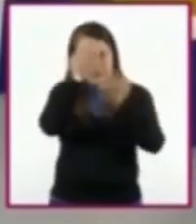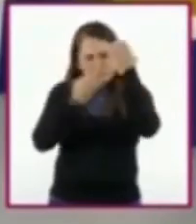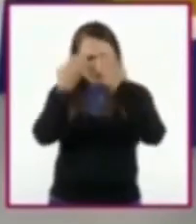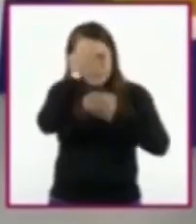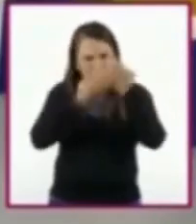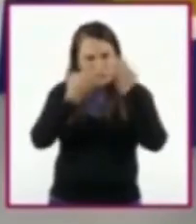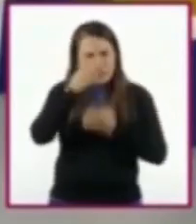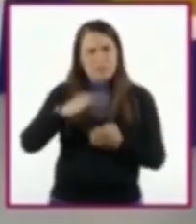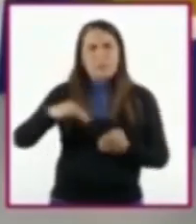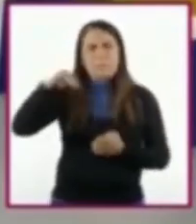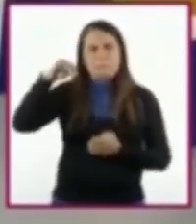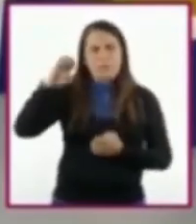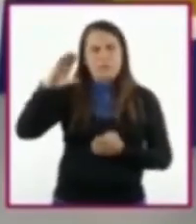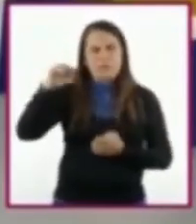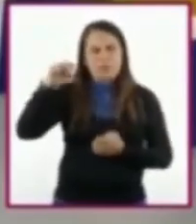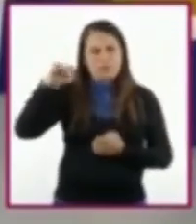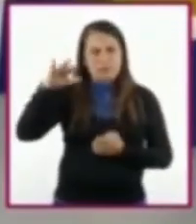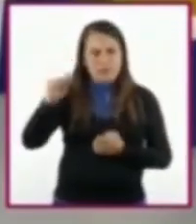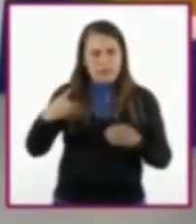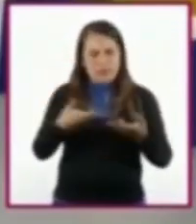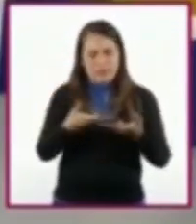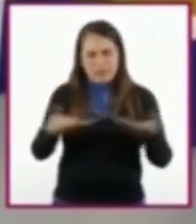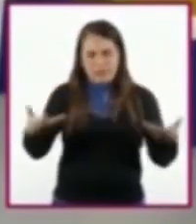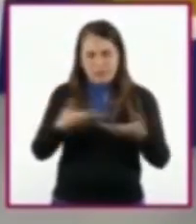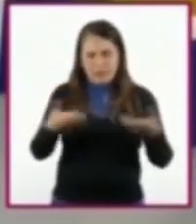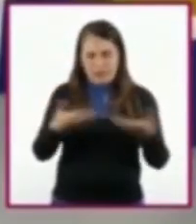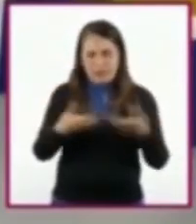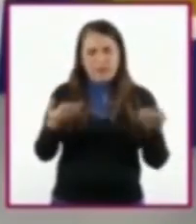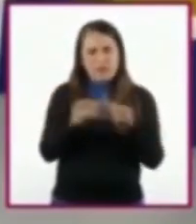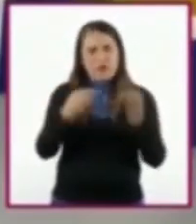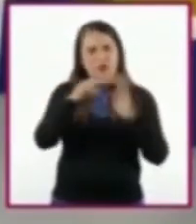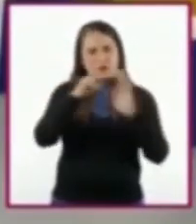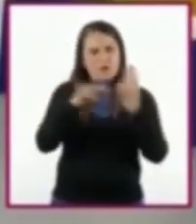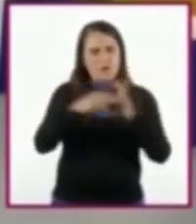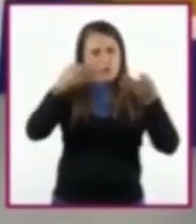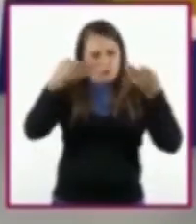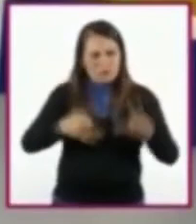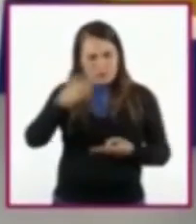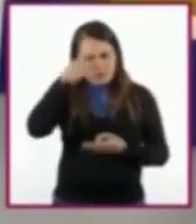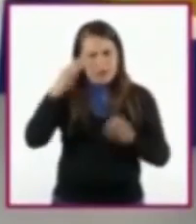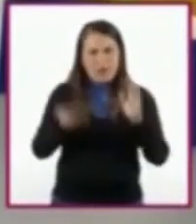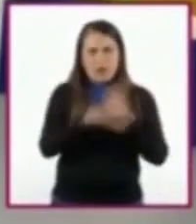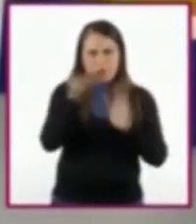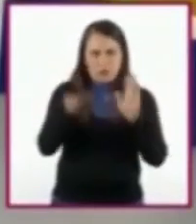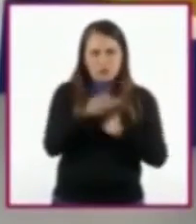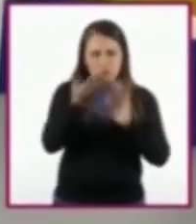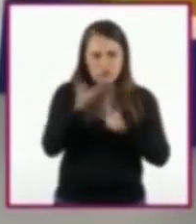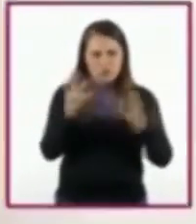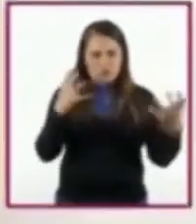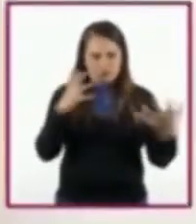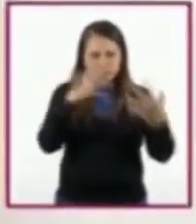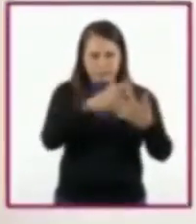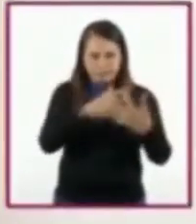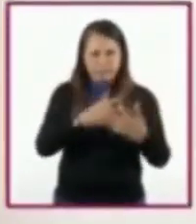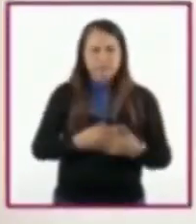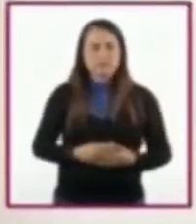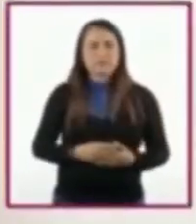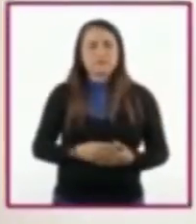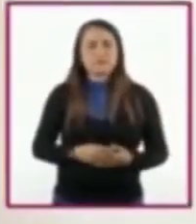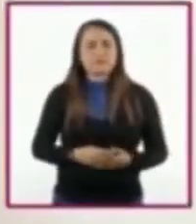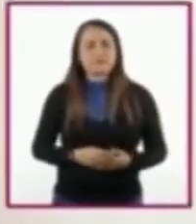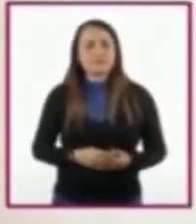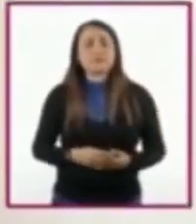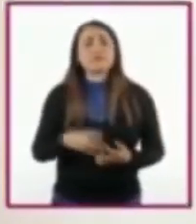mecánica de suelo y de la norma oficial de construcción que se aplican a los procesos de construcción estructural. Asimismo,